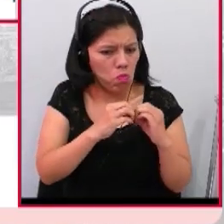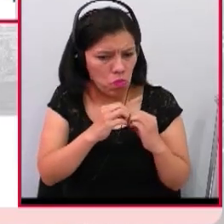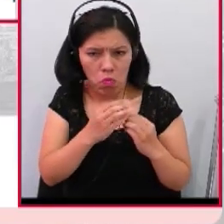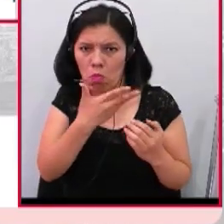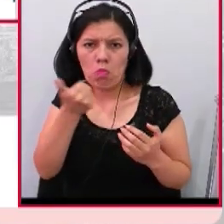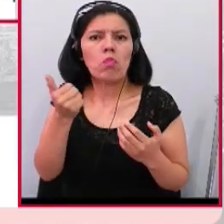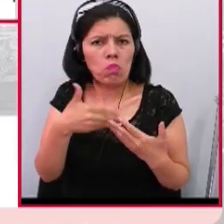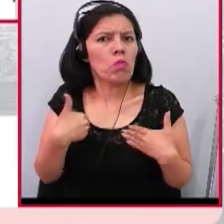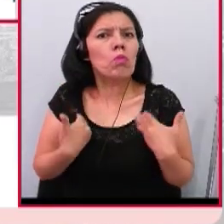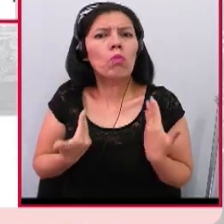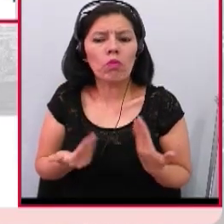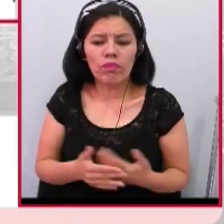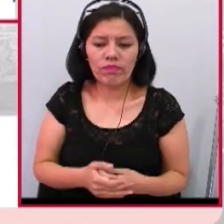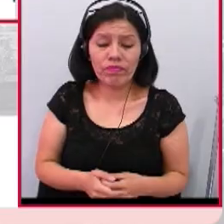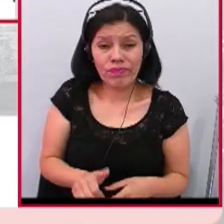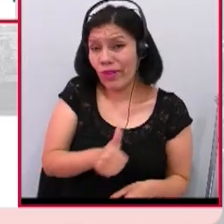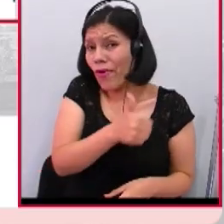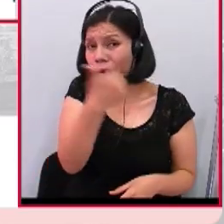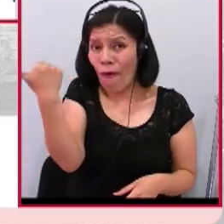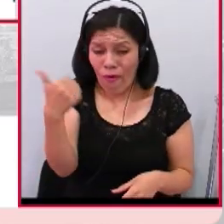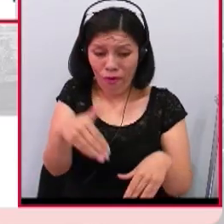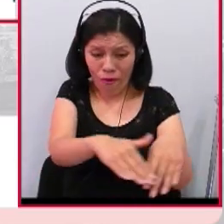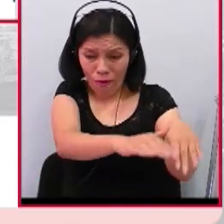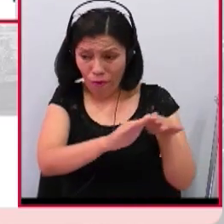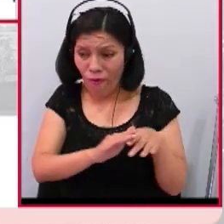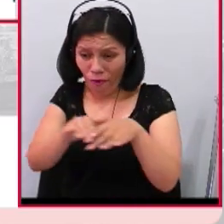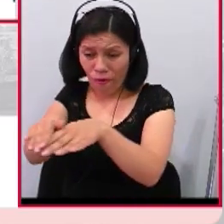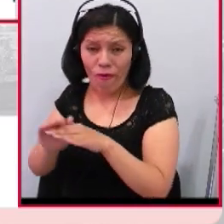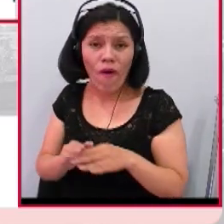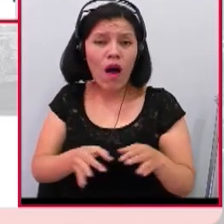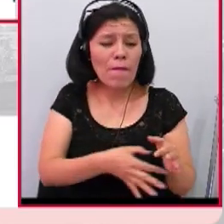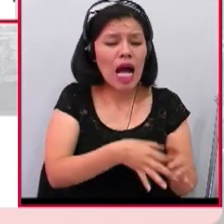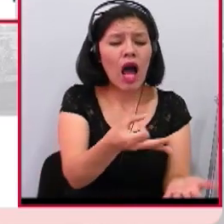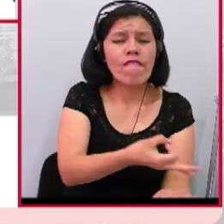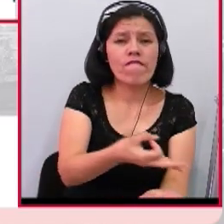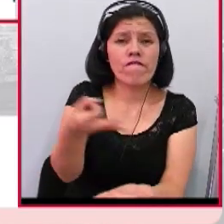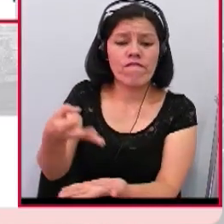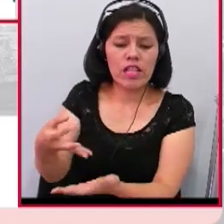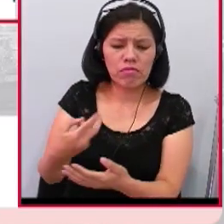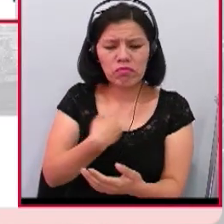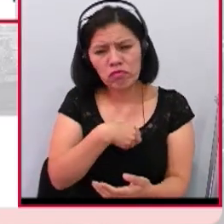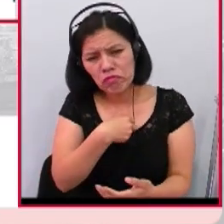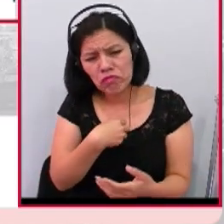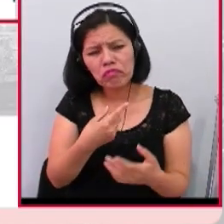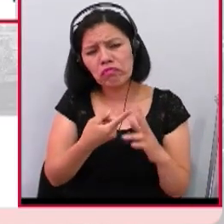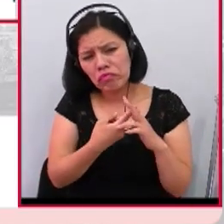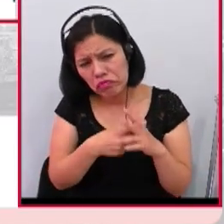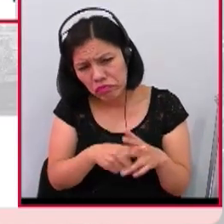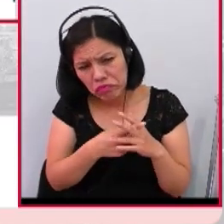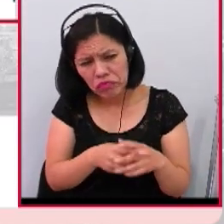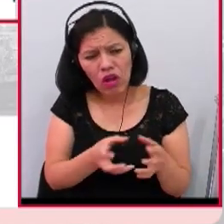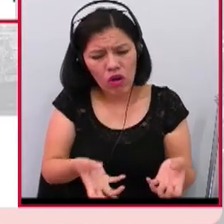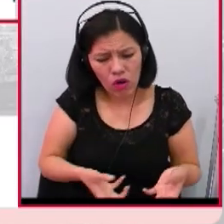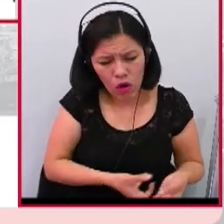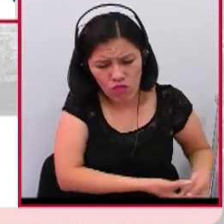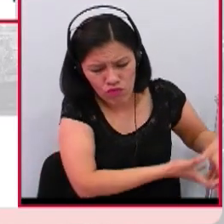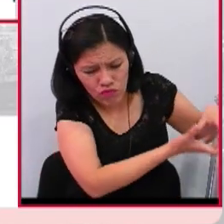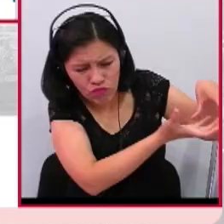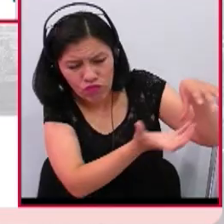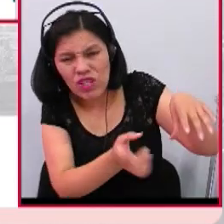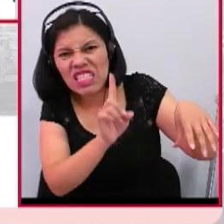En los otros hornos, los hornos de afino, que les expliqué al final, iniciamos con campañas de 150.000 toneladas